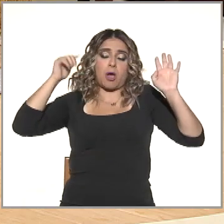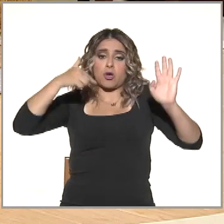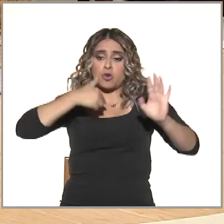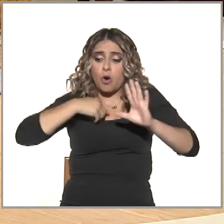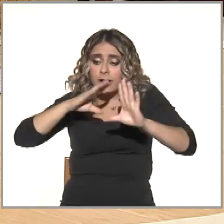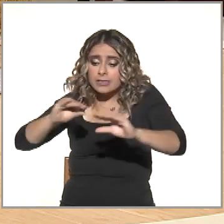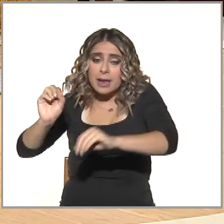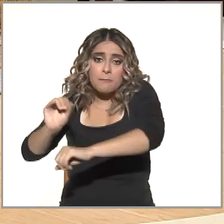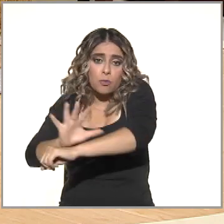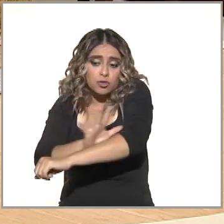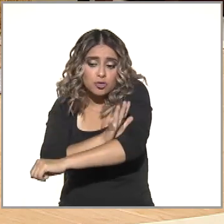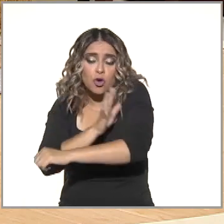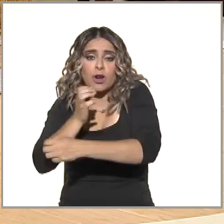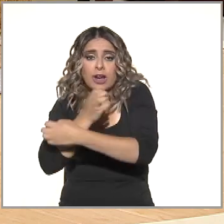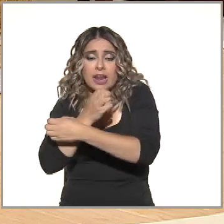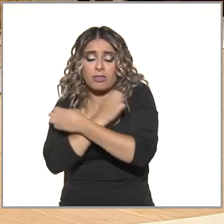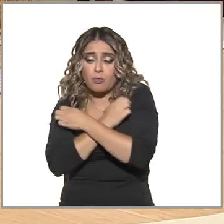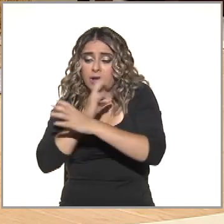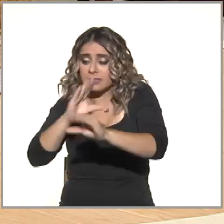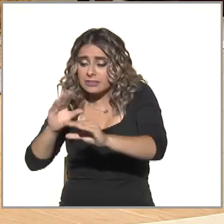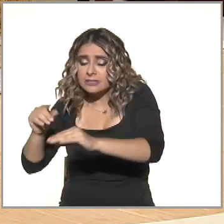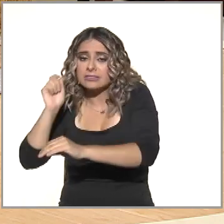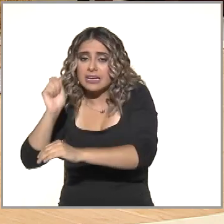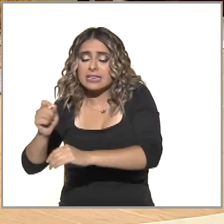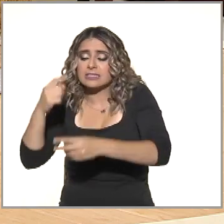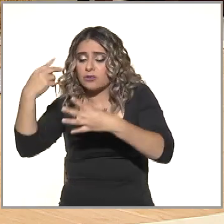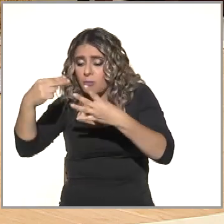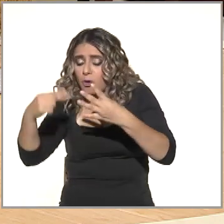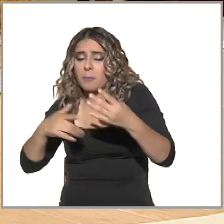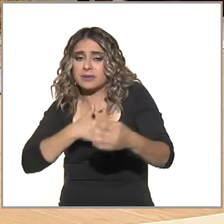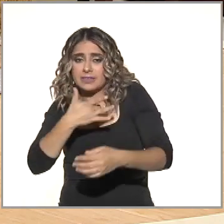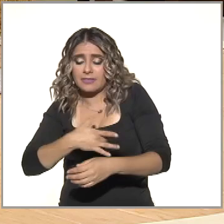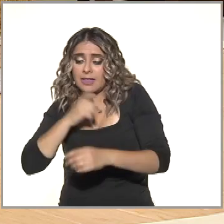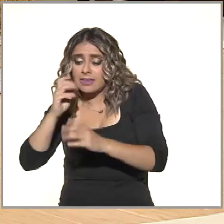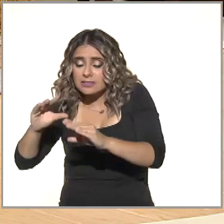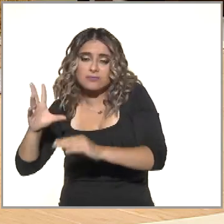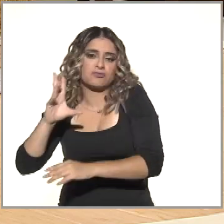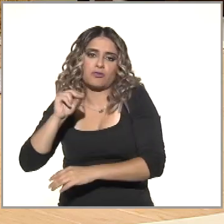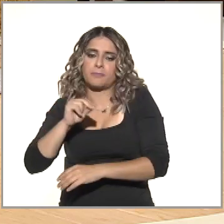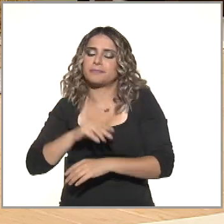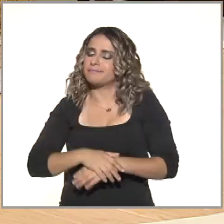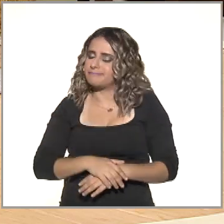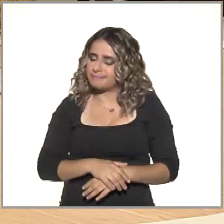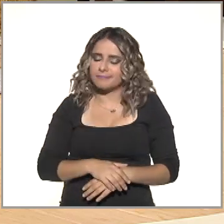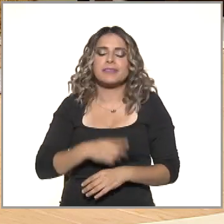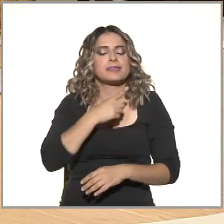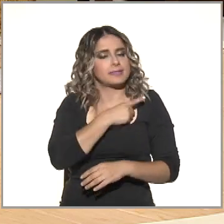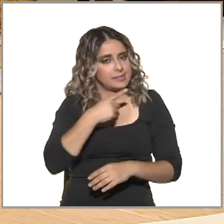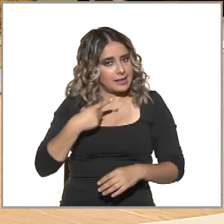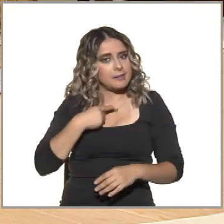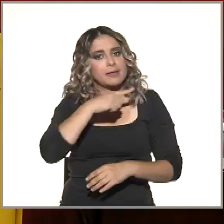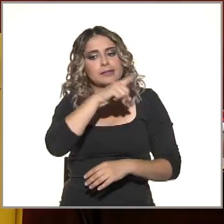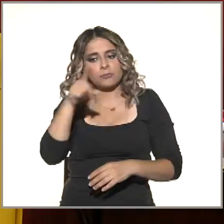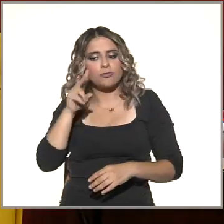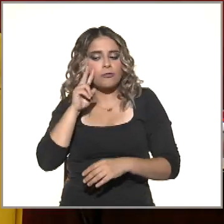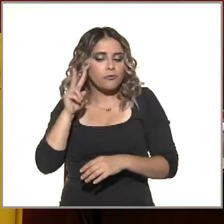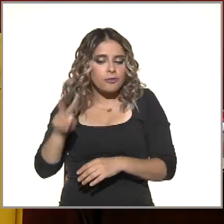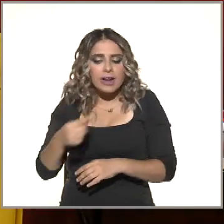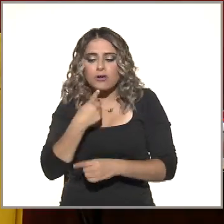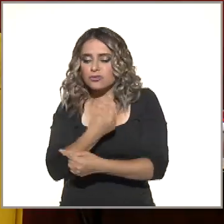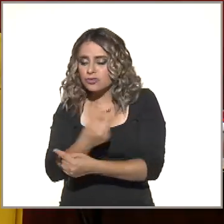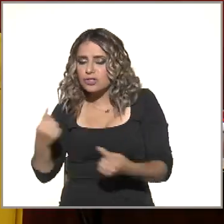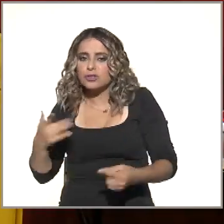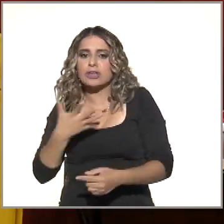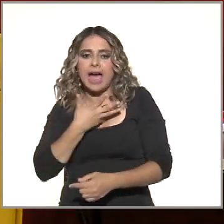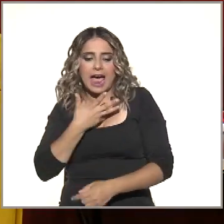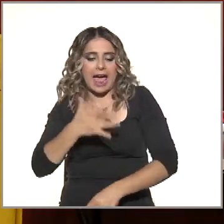niños, como si fuera otro ámbito. Y es lo que hay que comenzar por reconocer, que los niños tienen una vida emocional y el maestro